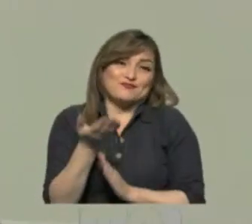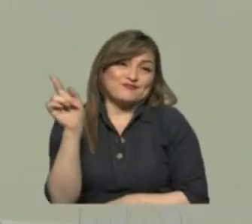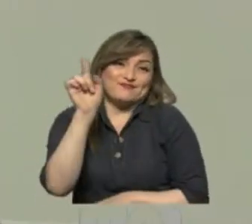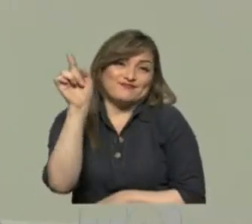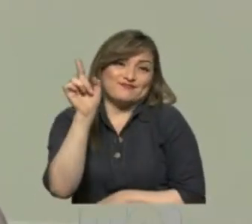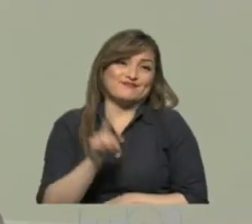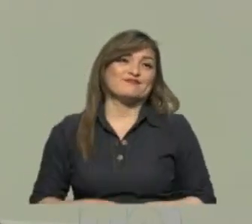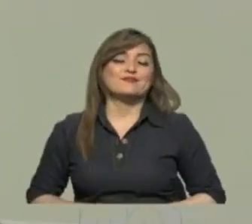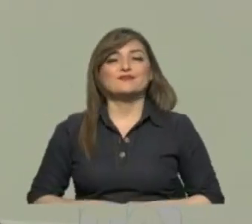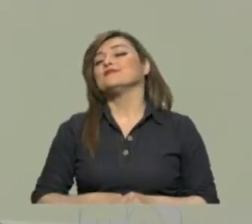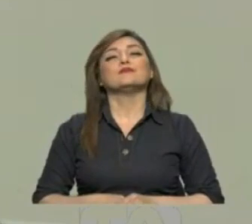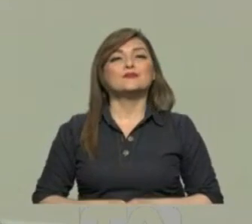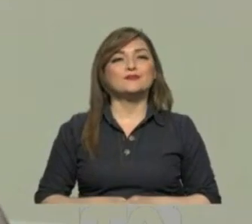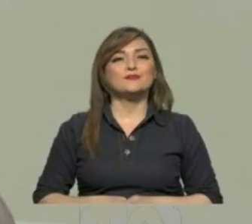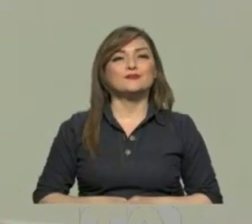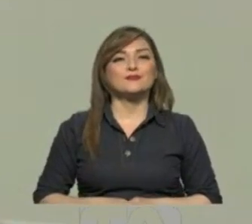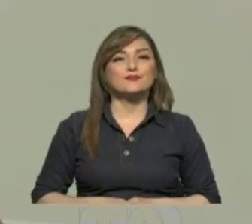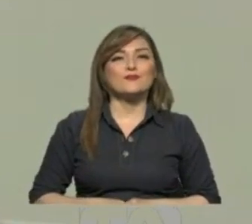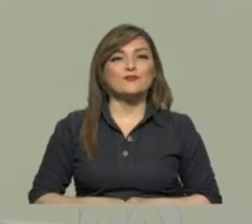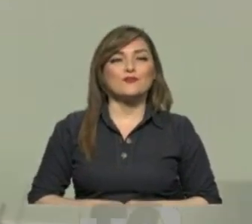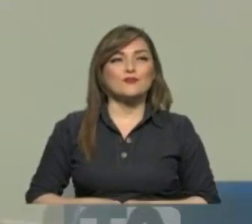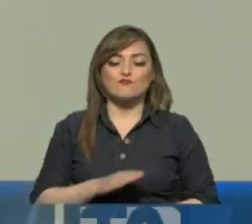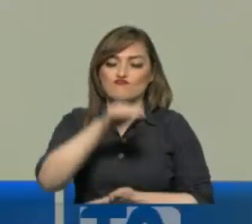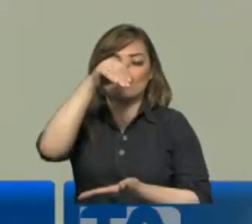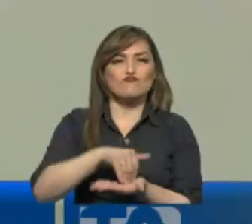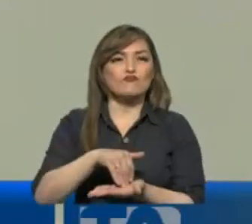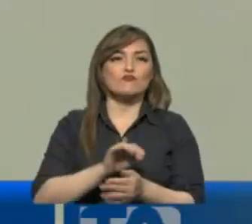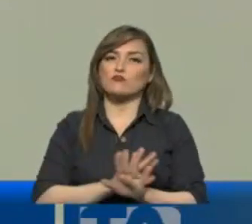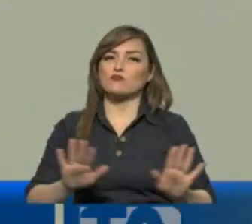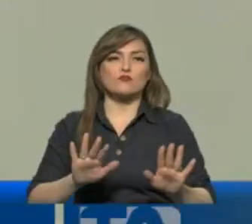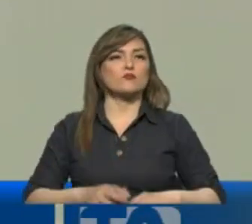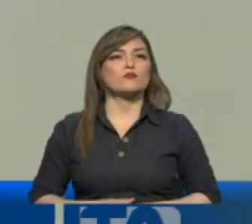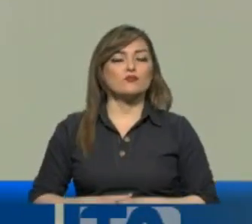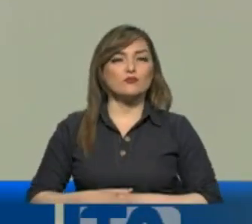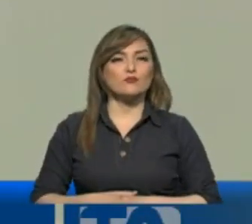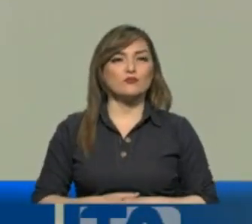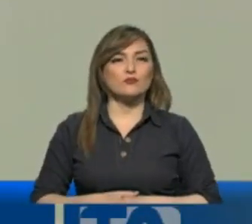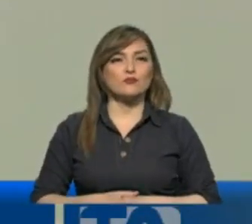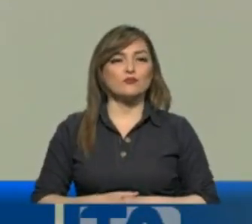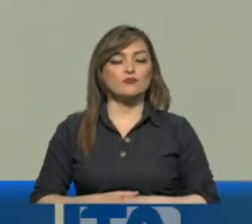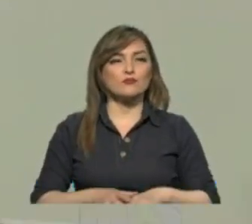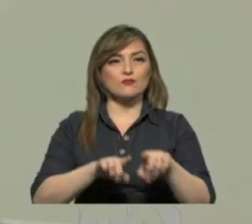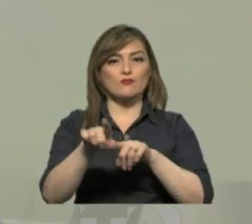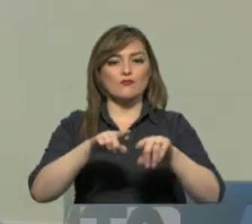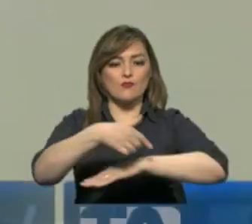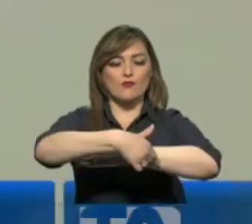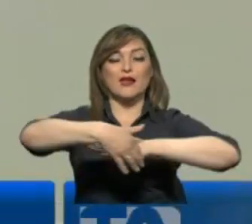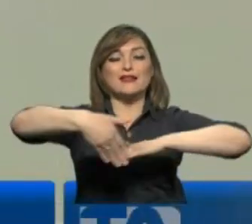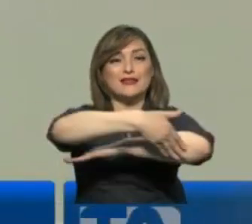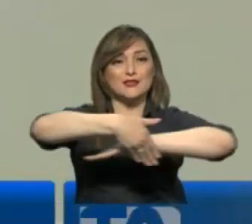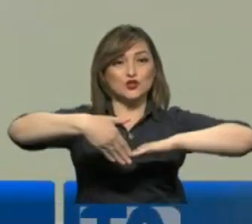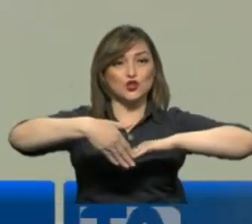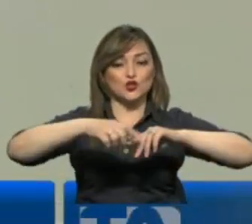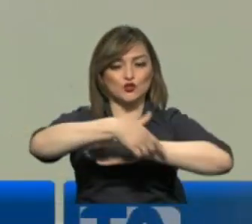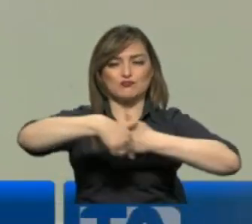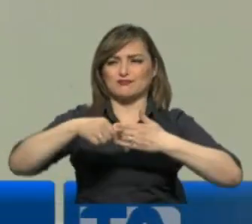actualizará la tarifa, y en eso no vamos a ceder un milímetro. Y de igual manera con con el concurso de rutas y frecuencias, no